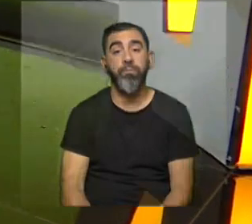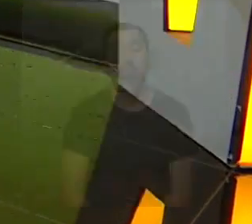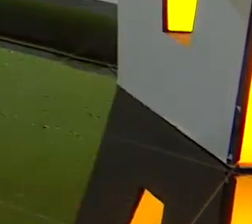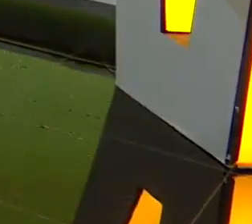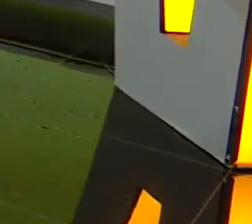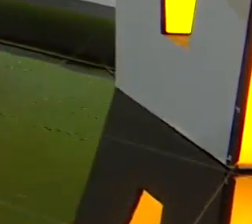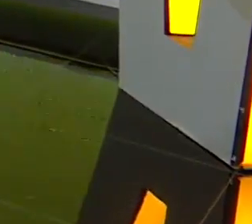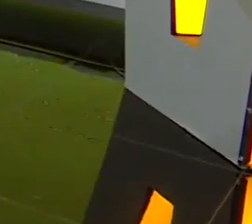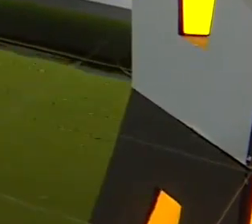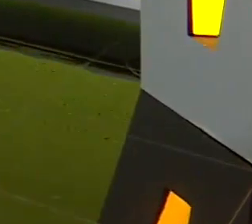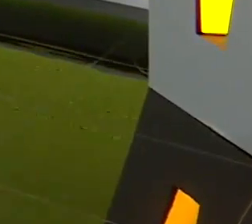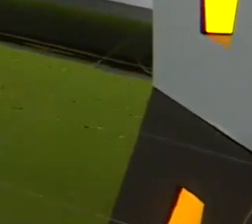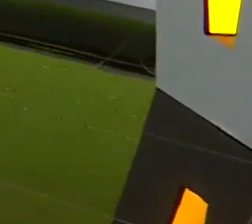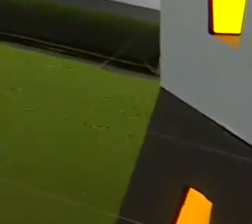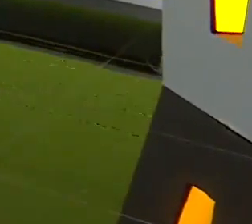Chao.